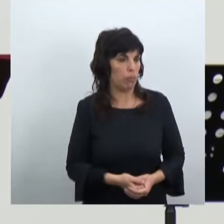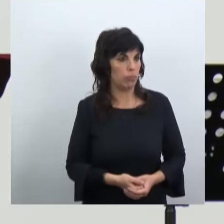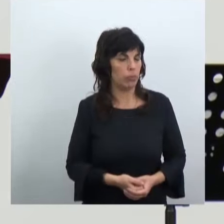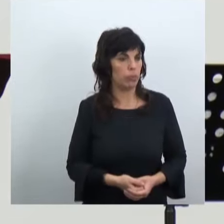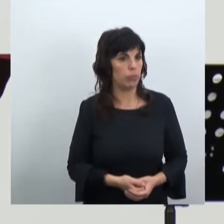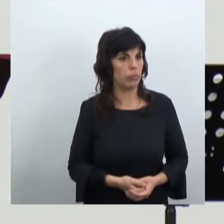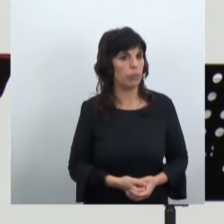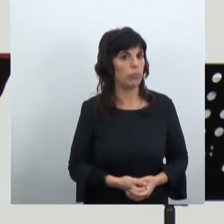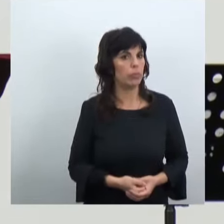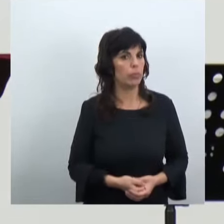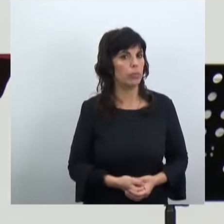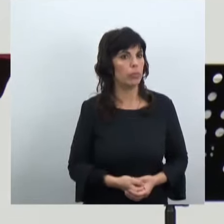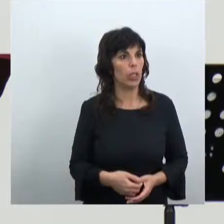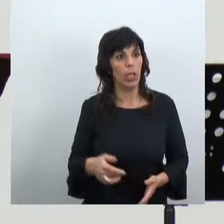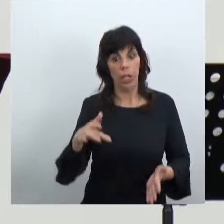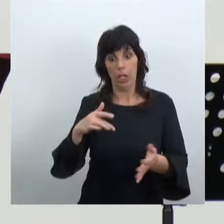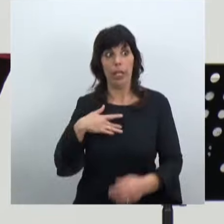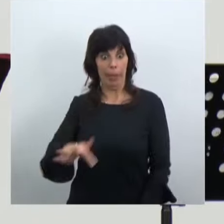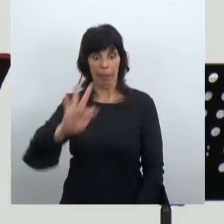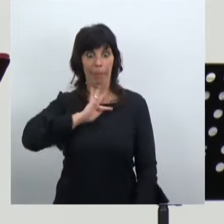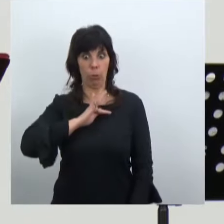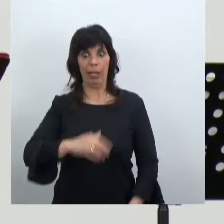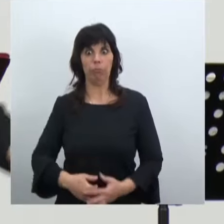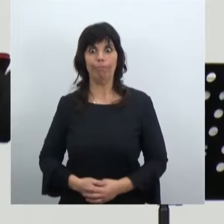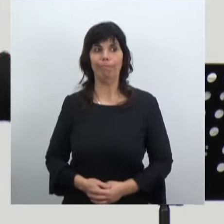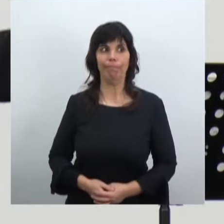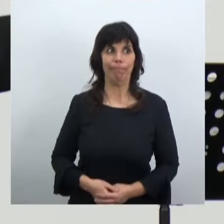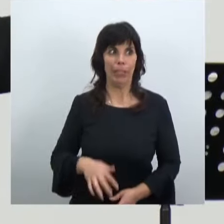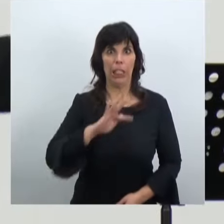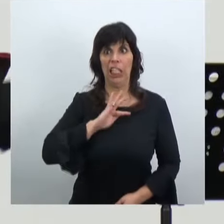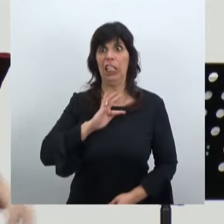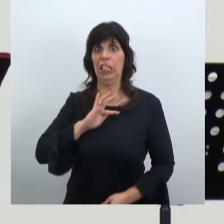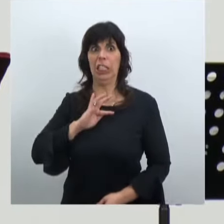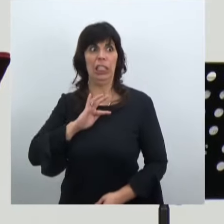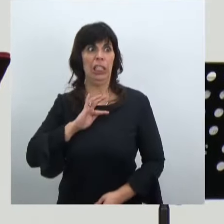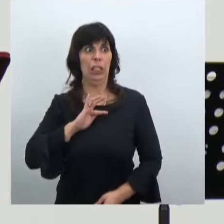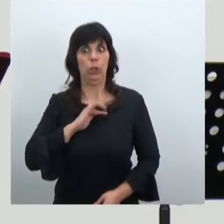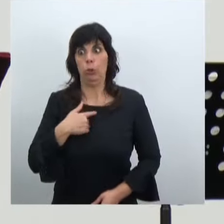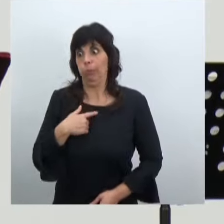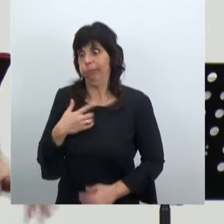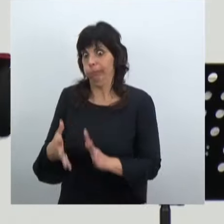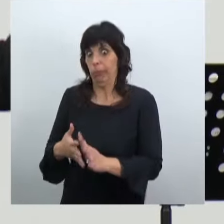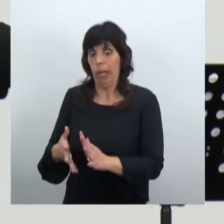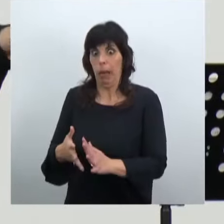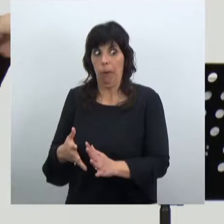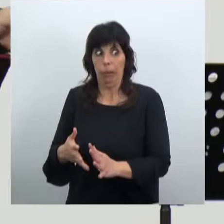20 minutos. Y entonces me toca a mí, digo, que yo, 3 minutos y todos se dan cuenta que soy un idiota.